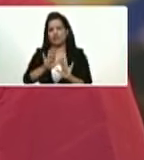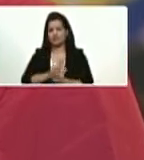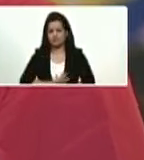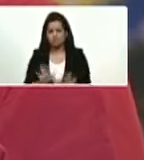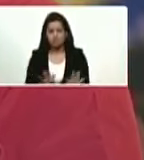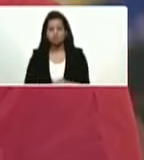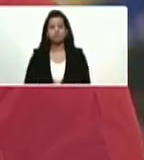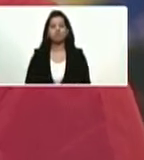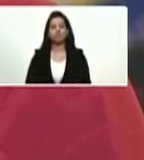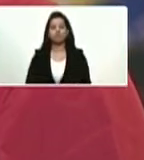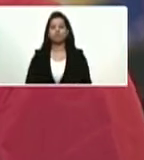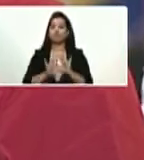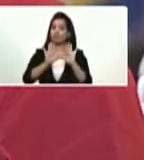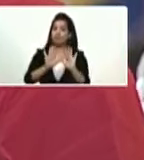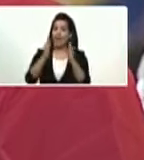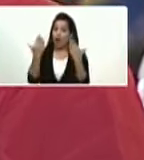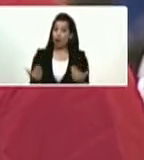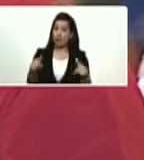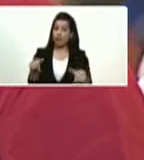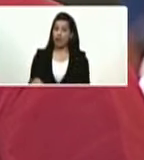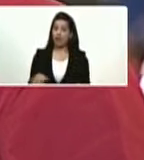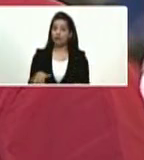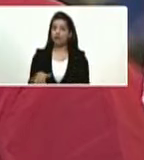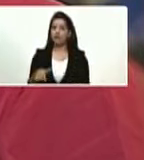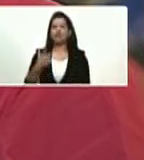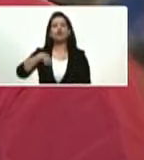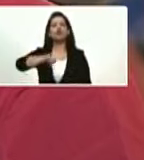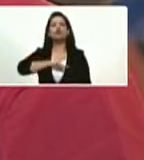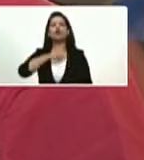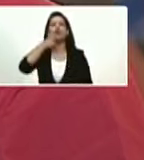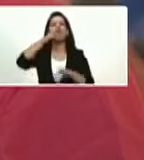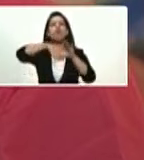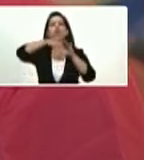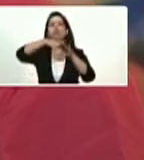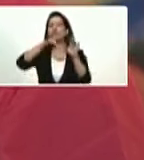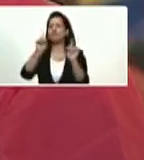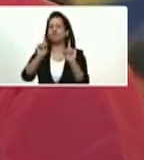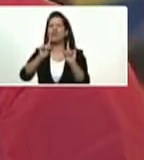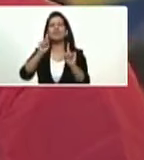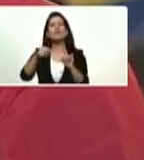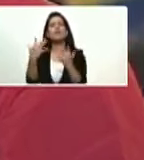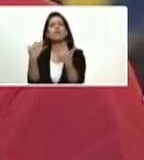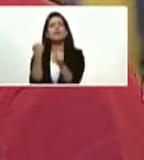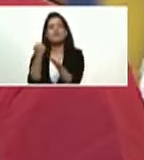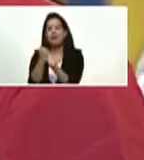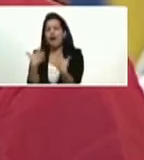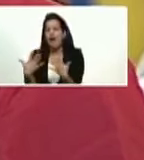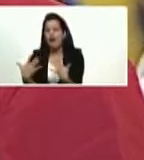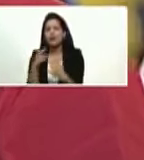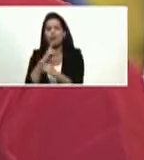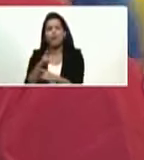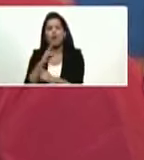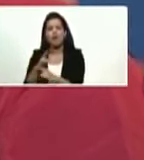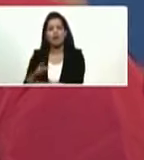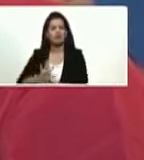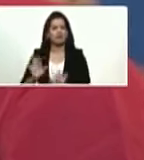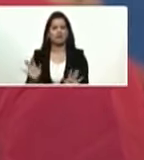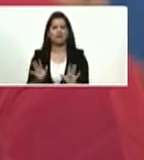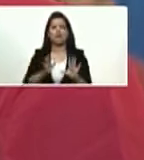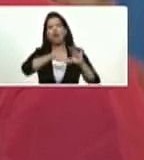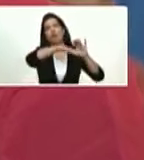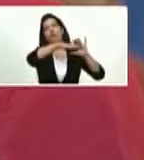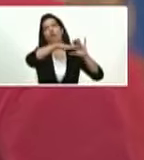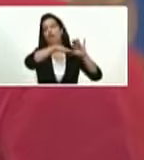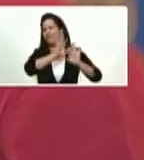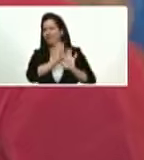Obviamente este es un momento de hablar poco y hacer mucho. Así nos lo demanda el momento